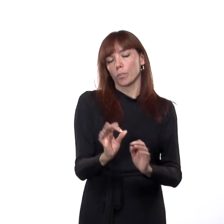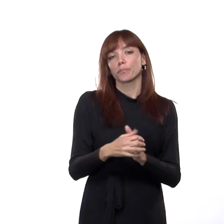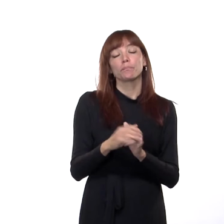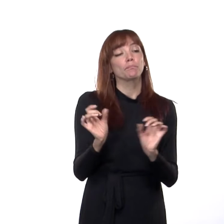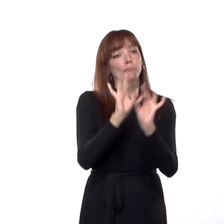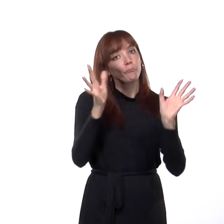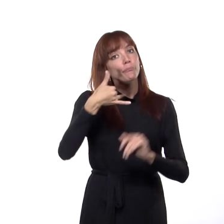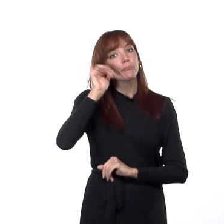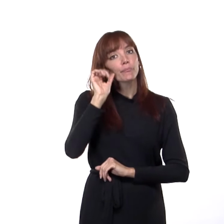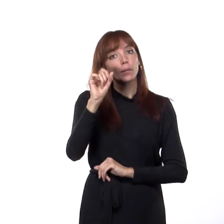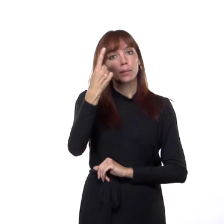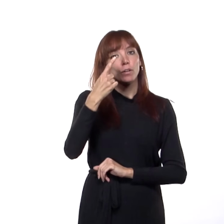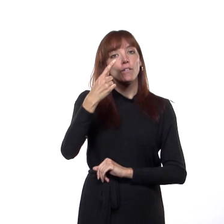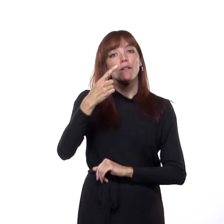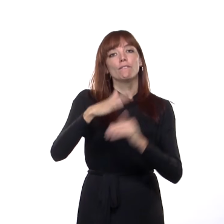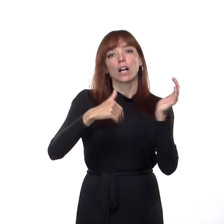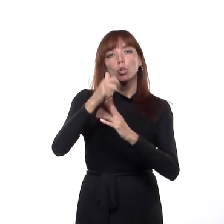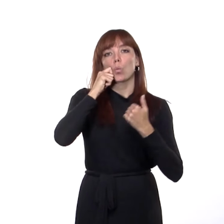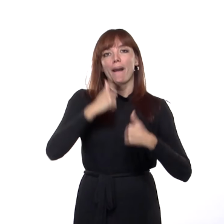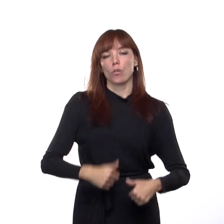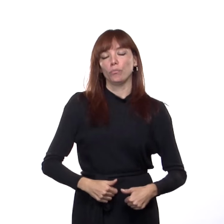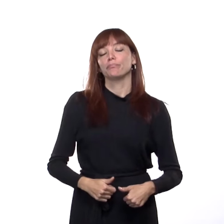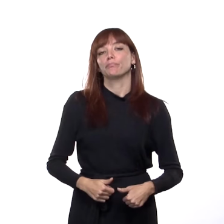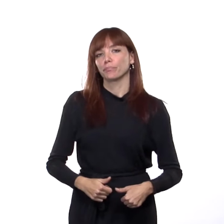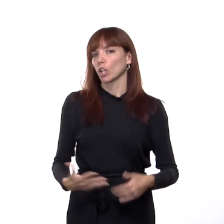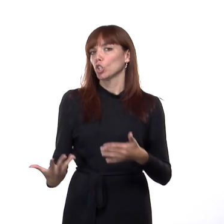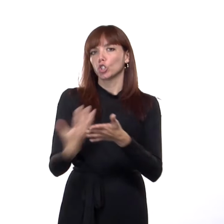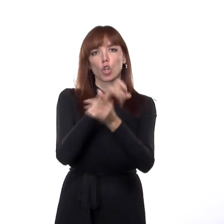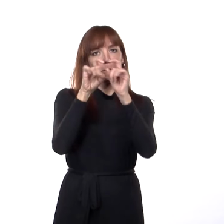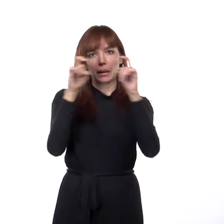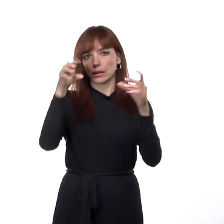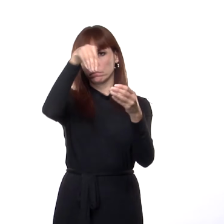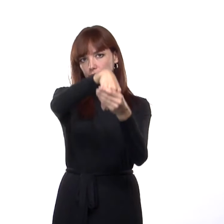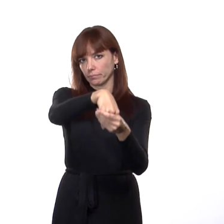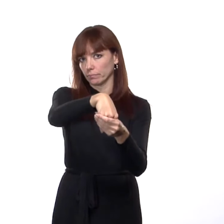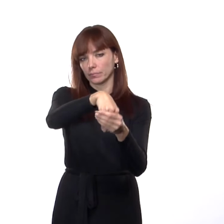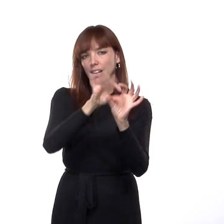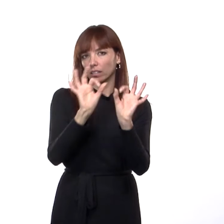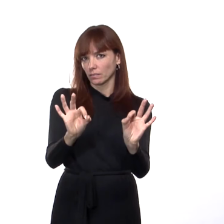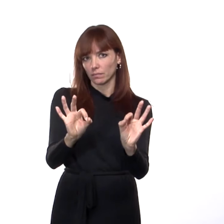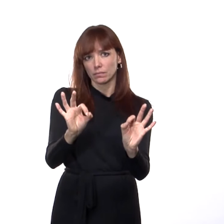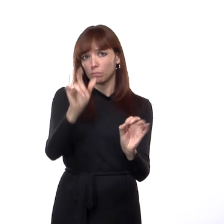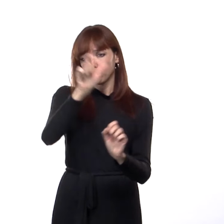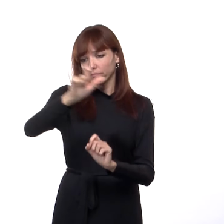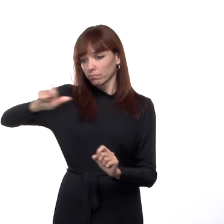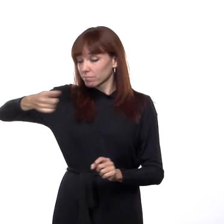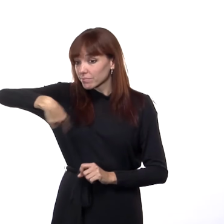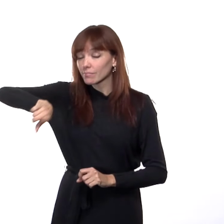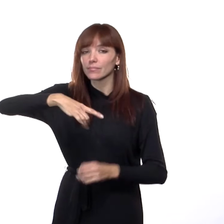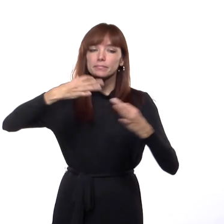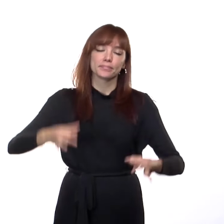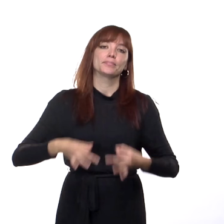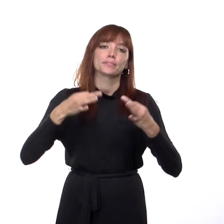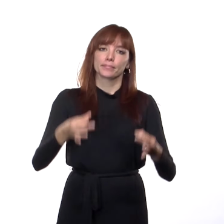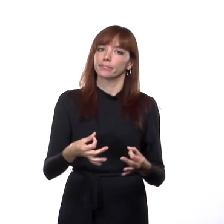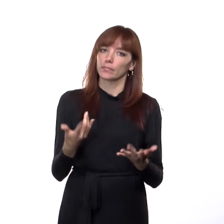el principal es el factor humano pero yo creo que en goteen item yo te y en todo lo que vaya a venir luego el factor humano siempre vamos